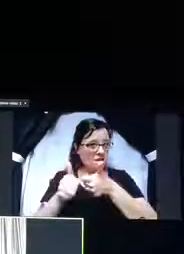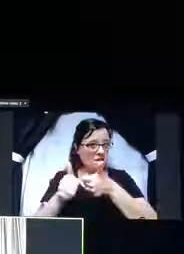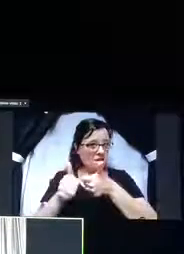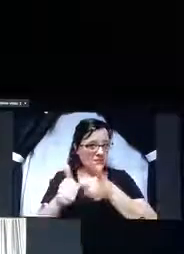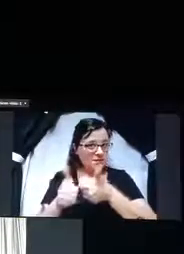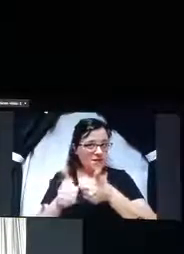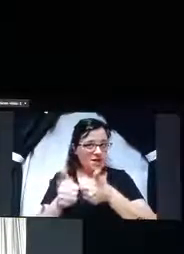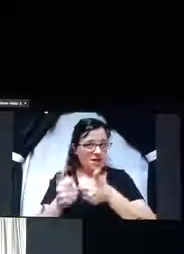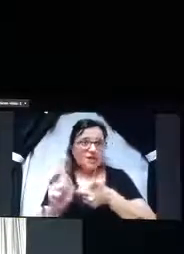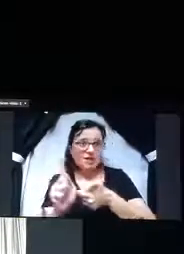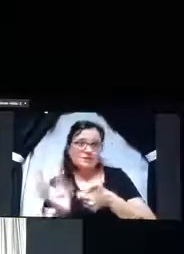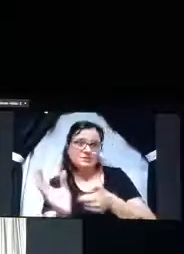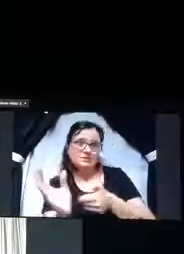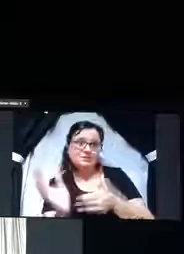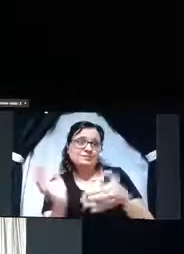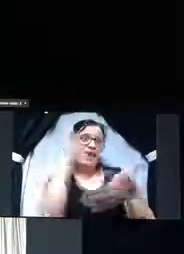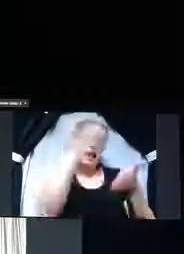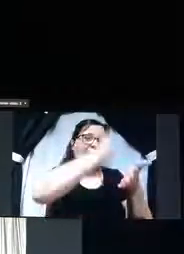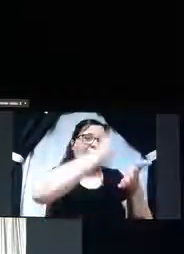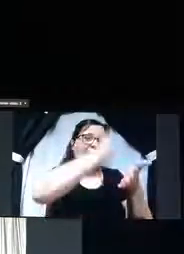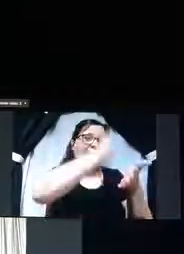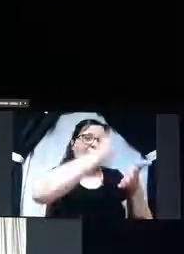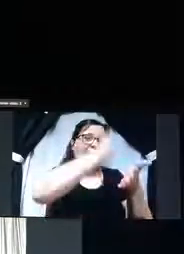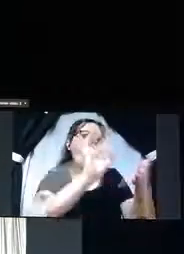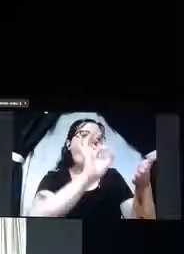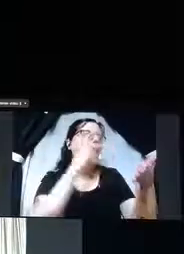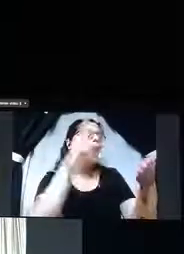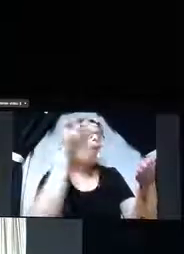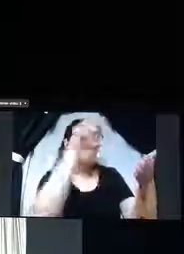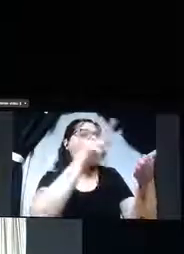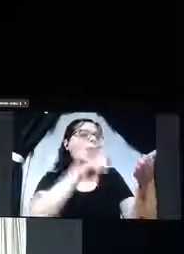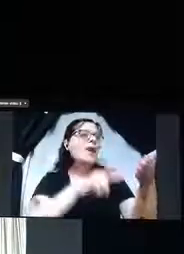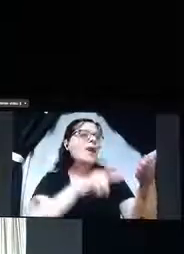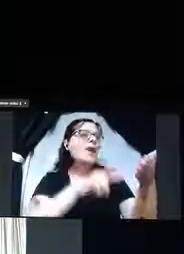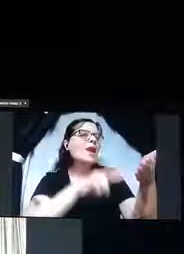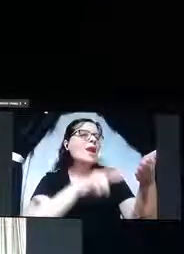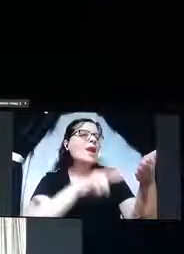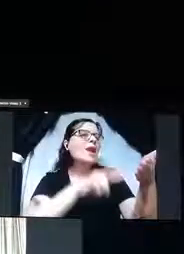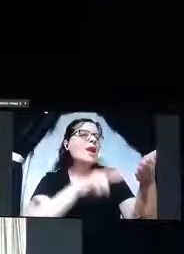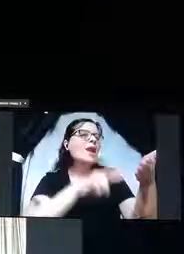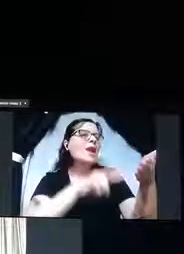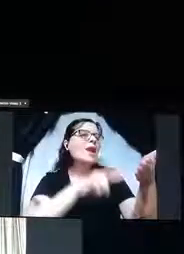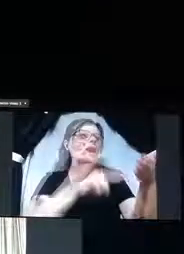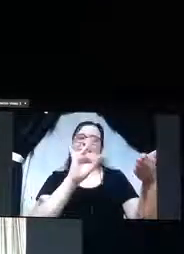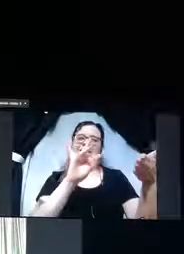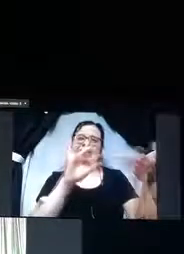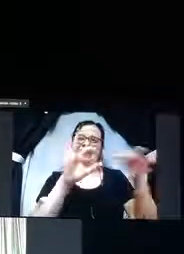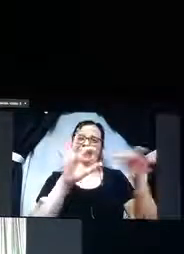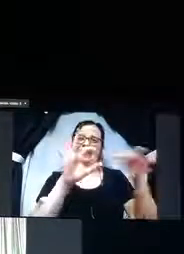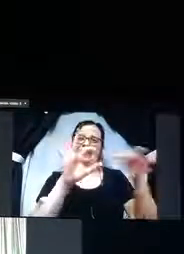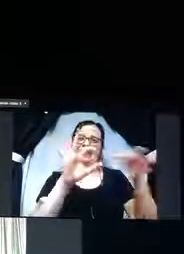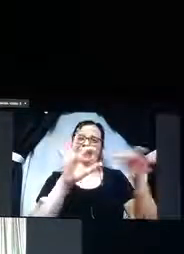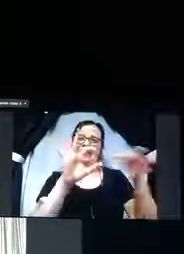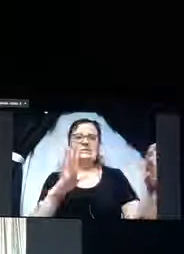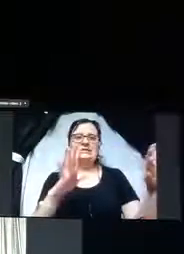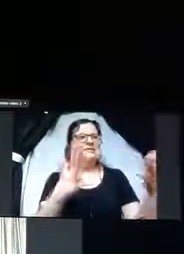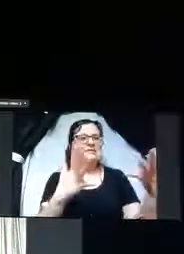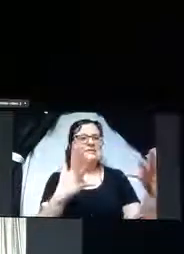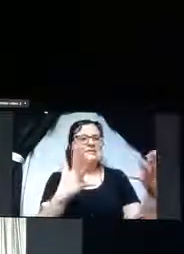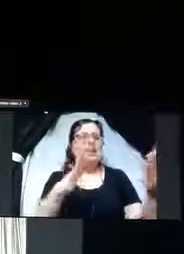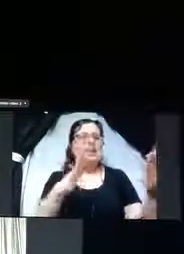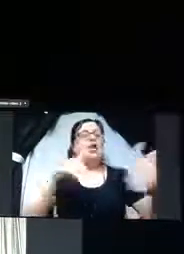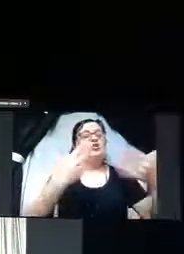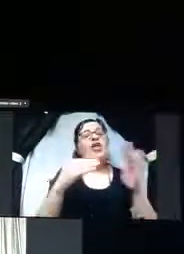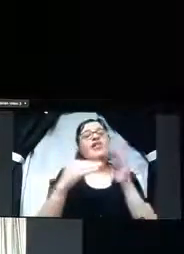interferencias, ¿sí? O ni siquiera interferencia, porque depende de a qué estímulos haya estado expuesto